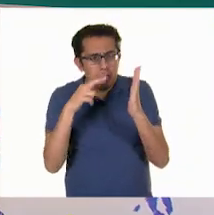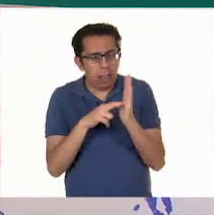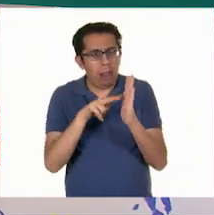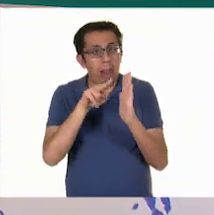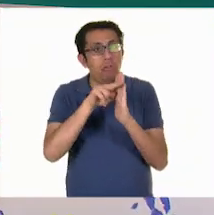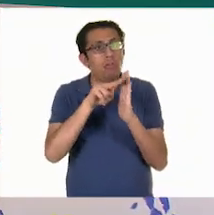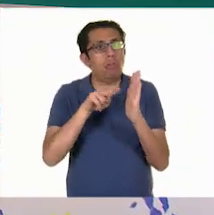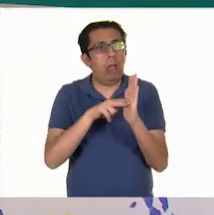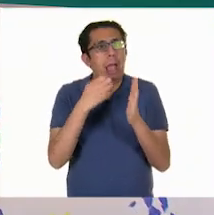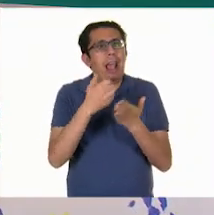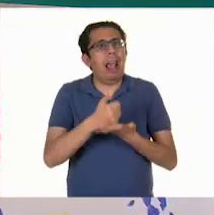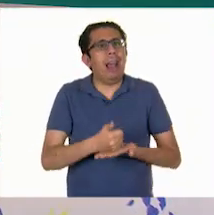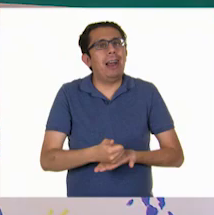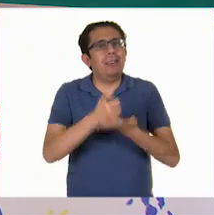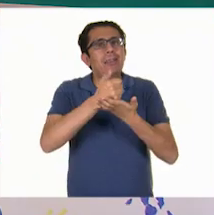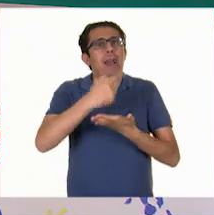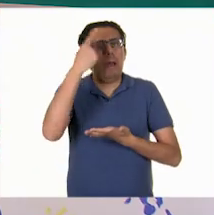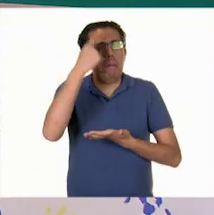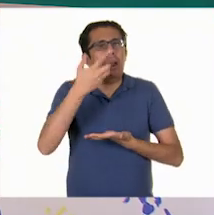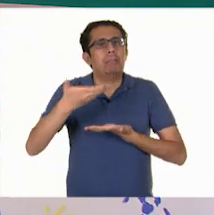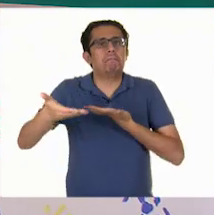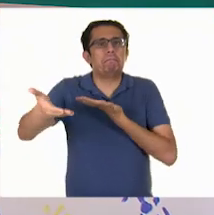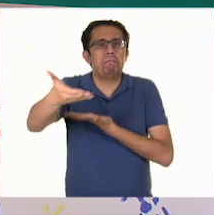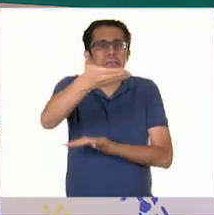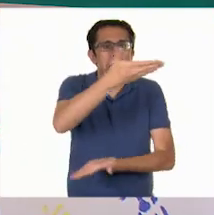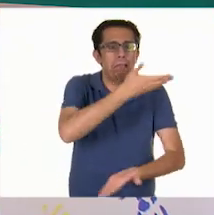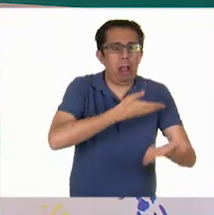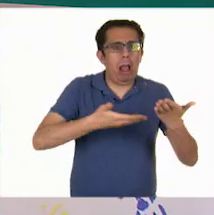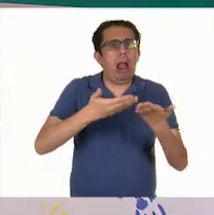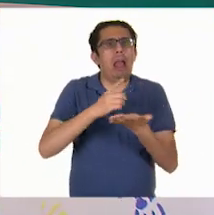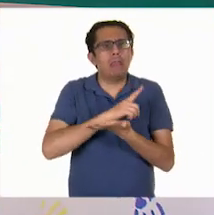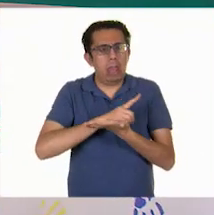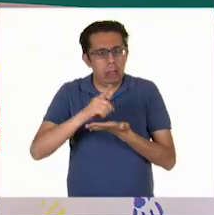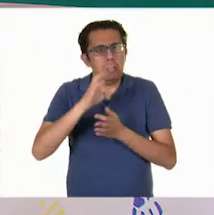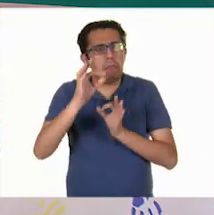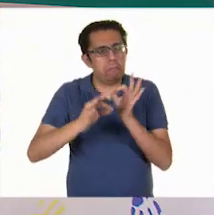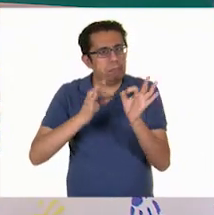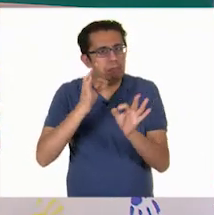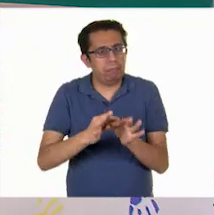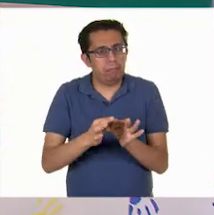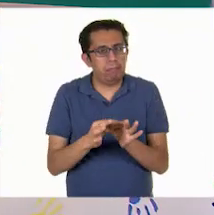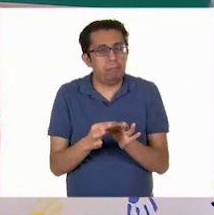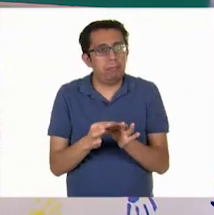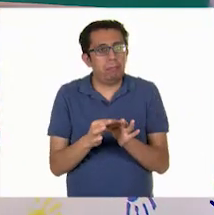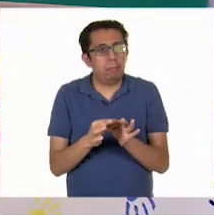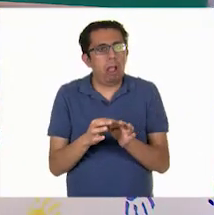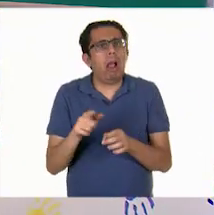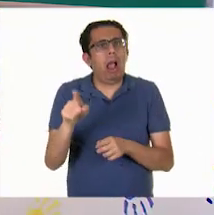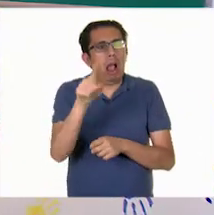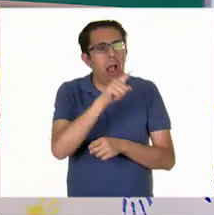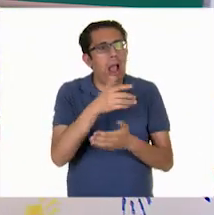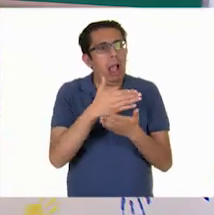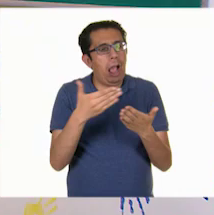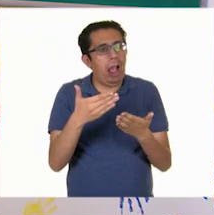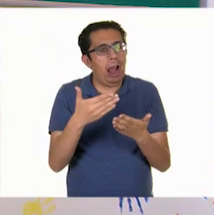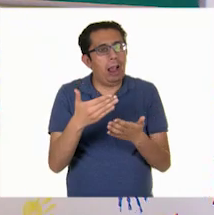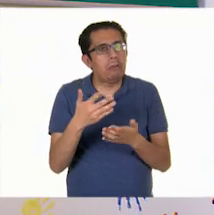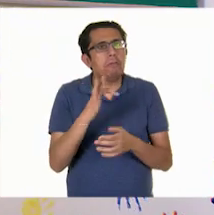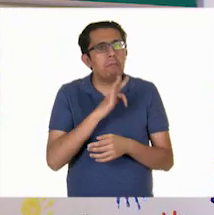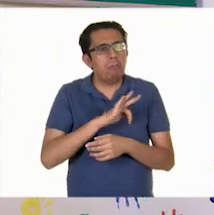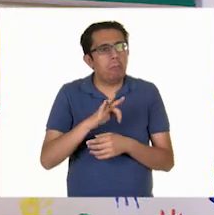permitir la buena convivencia y el ejercicio de todos sus derechos. Con este referente, ustedes podrán analizar si en su escuela sus reglas